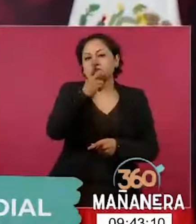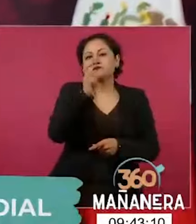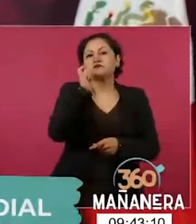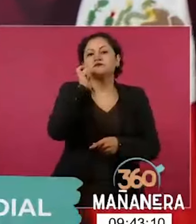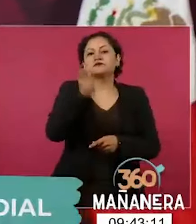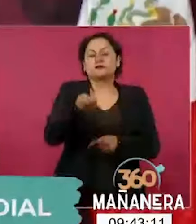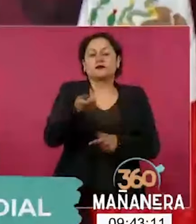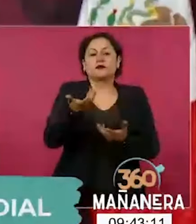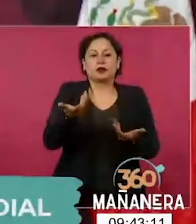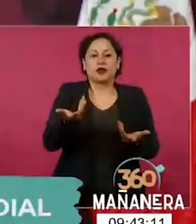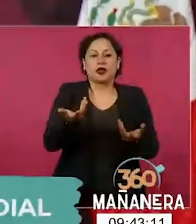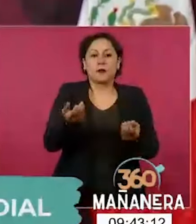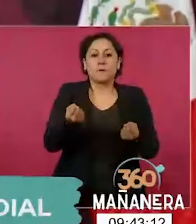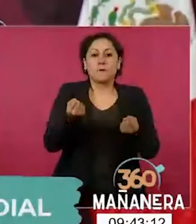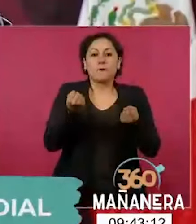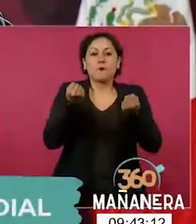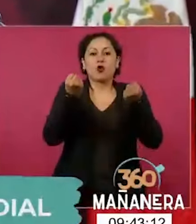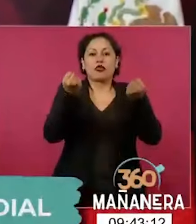podía